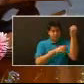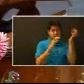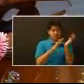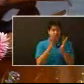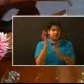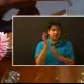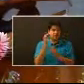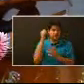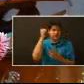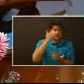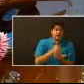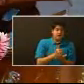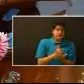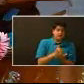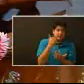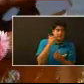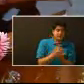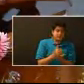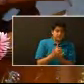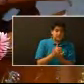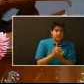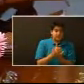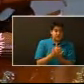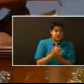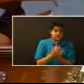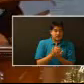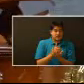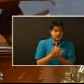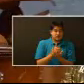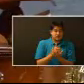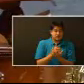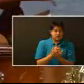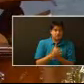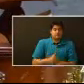Amén. Y amén.